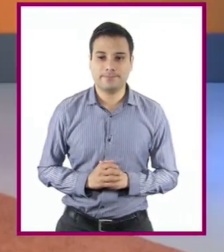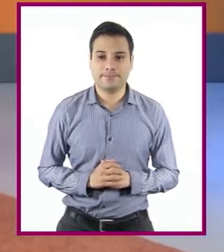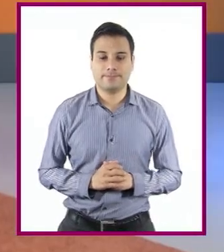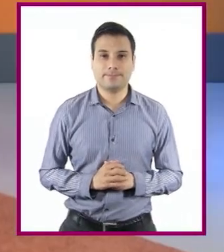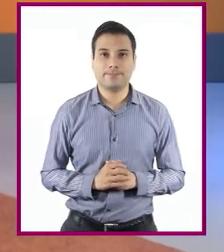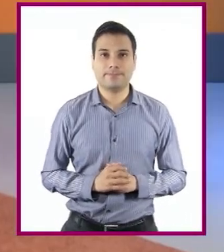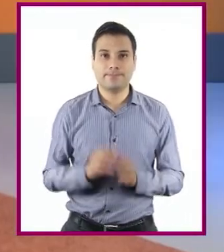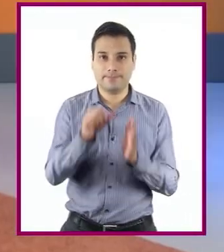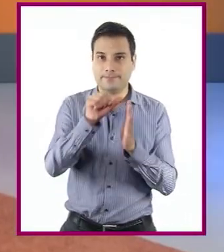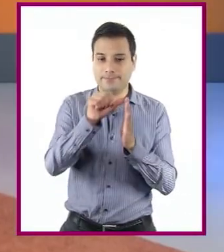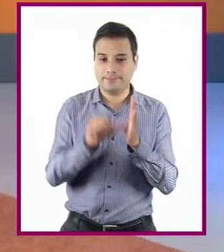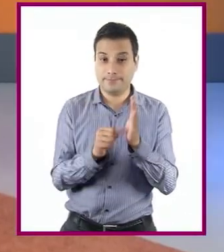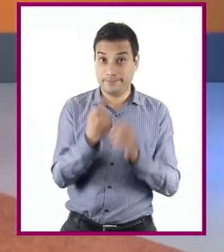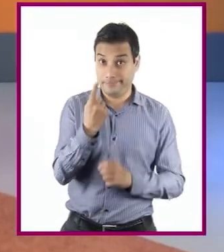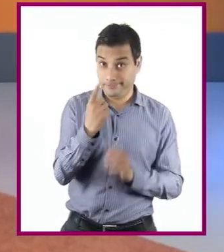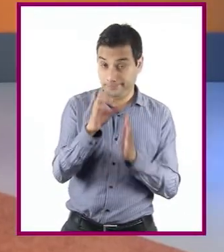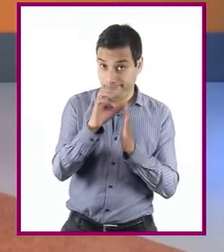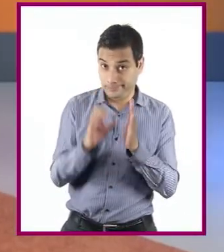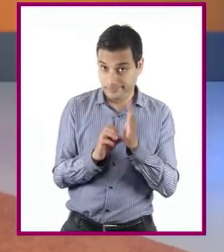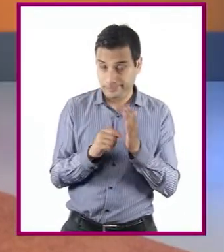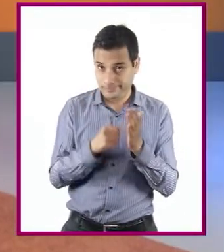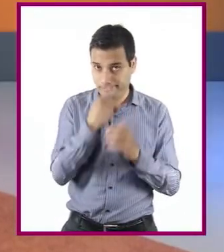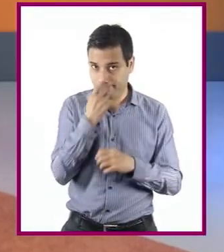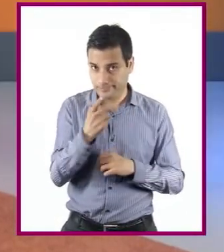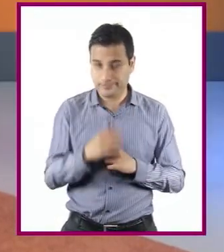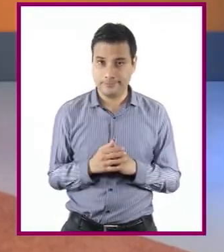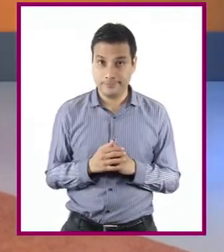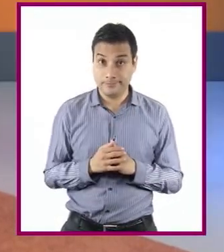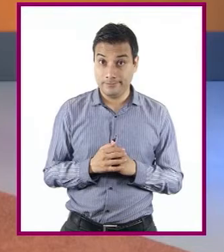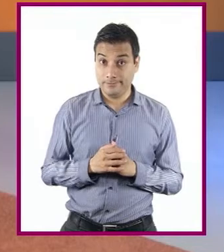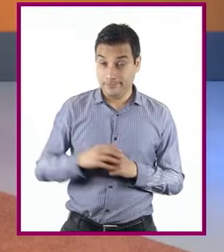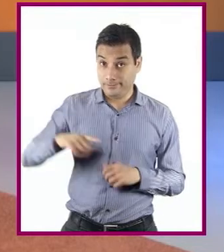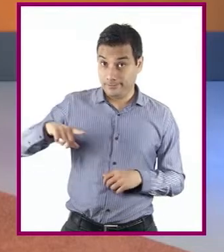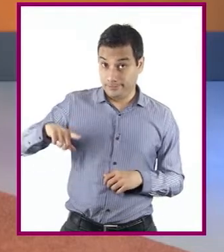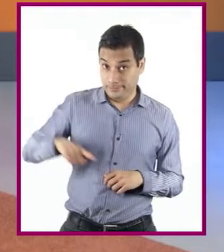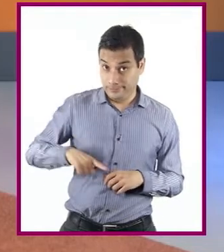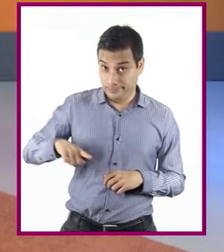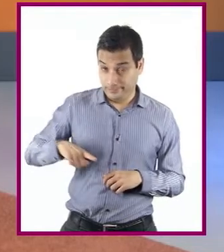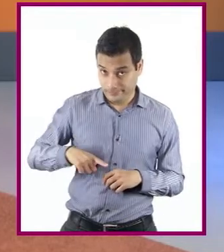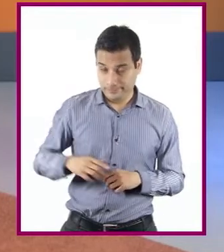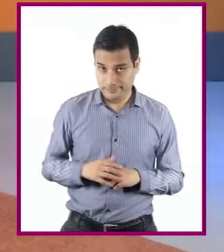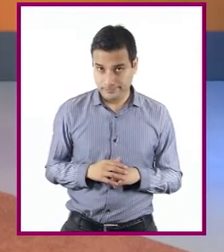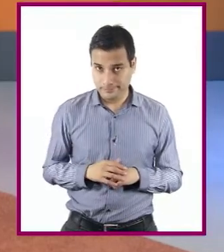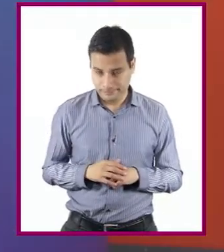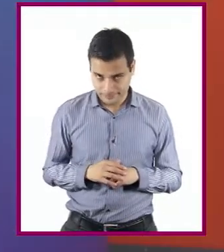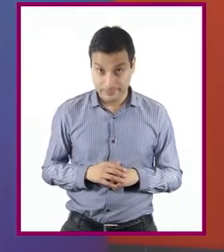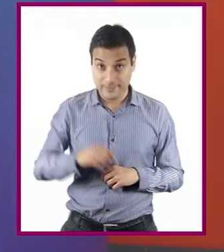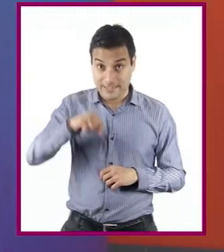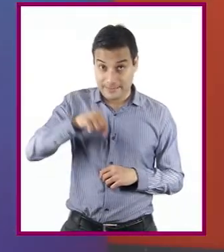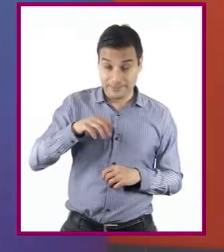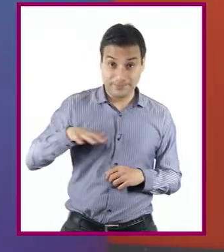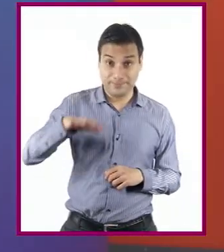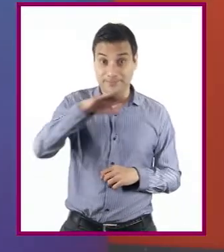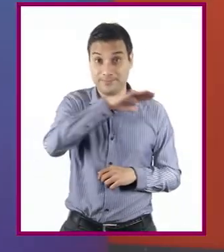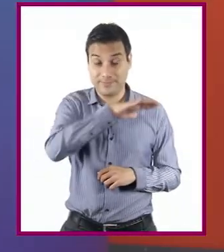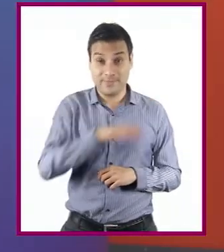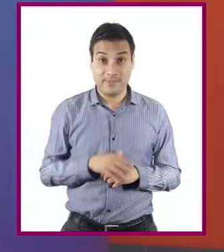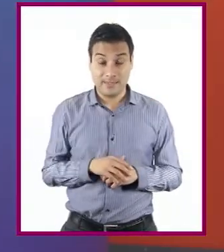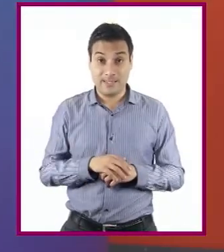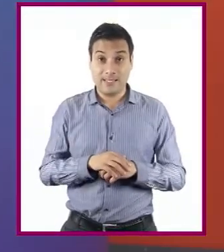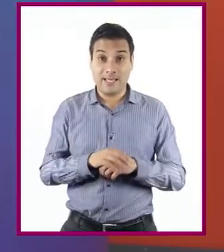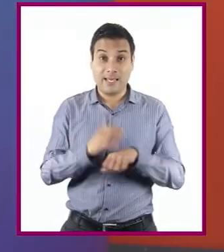El artículo 1 constitucional establece que los Estados Unidos mexicanos todas las personas gozarán de los derechos